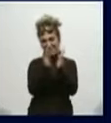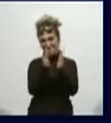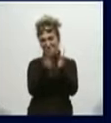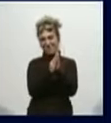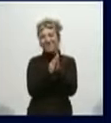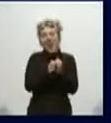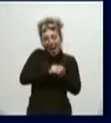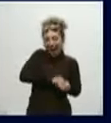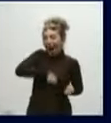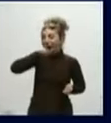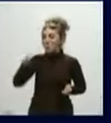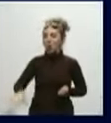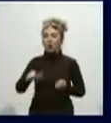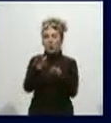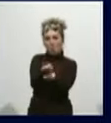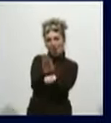Aborto de mejillón.